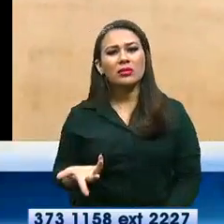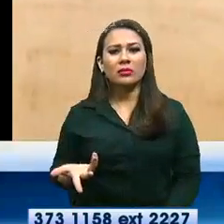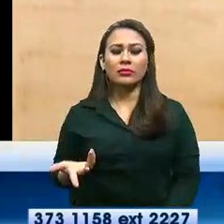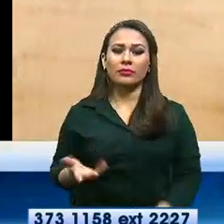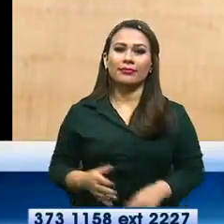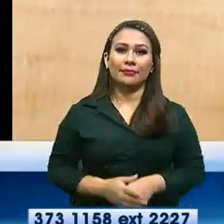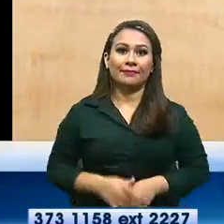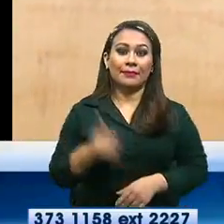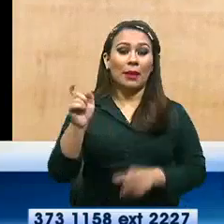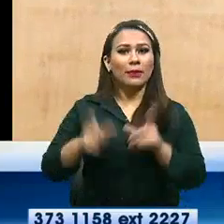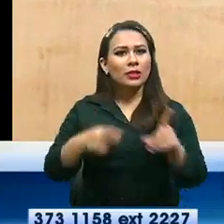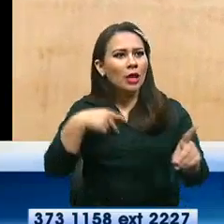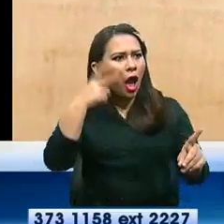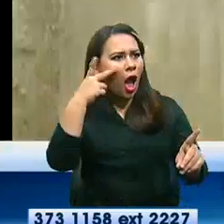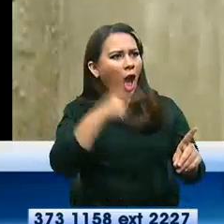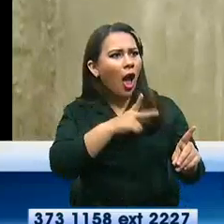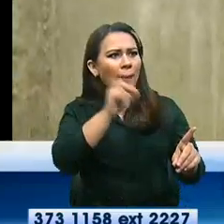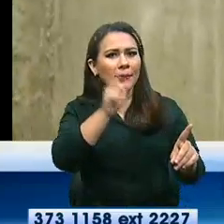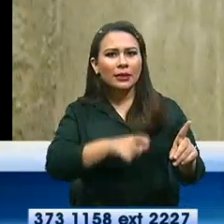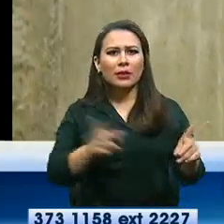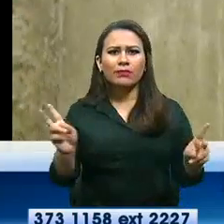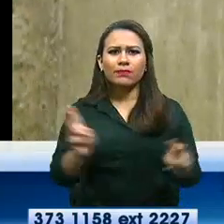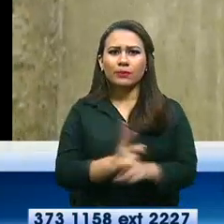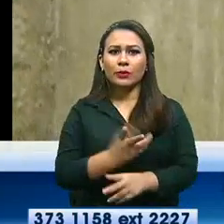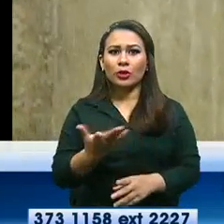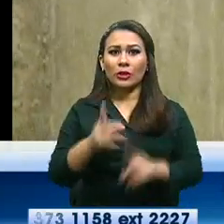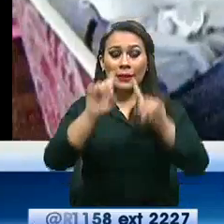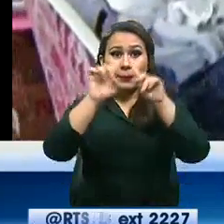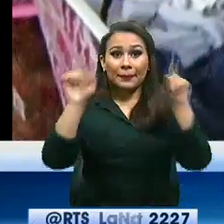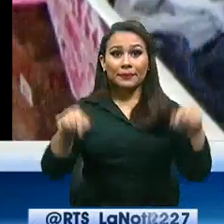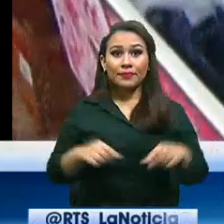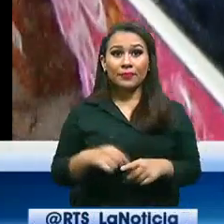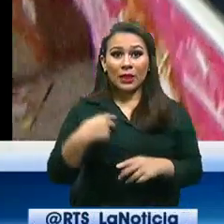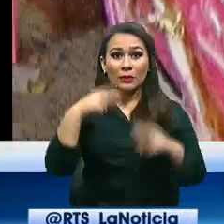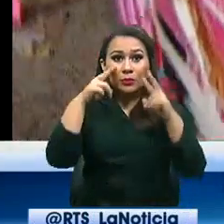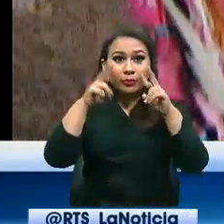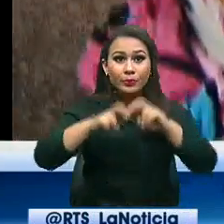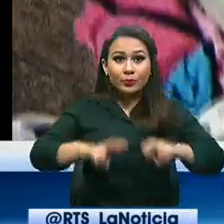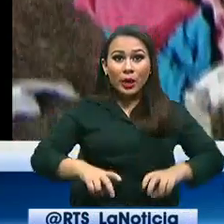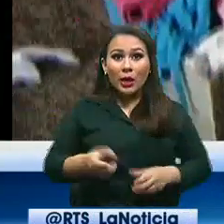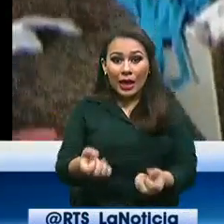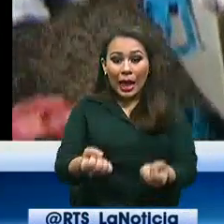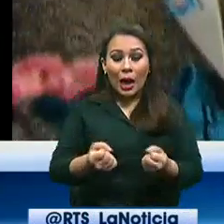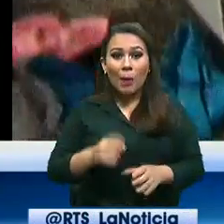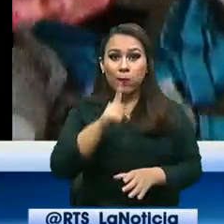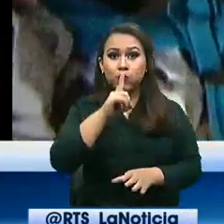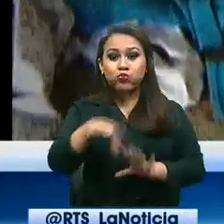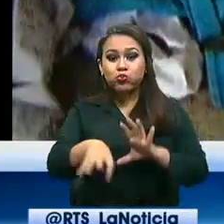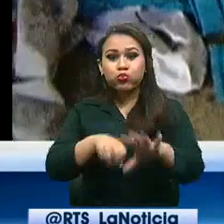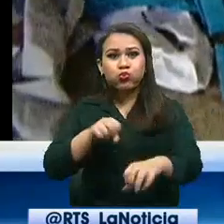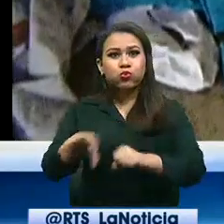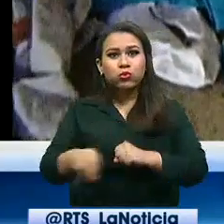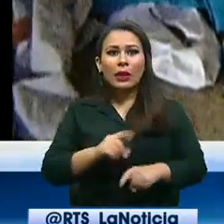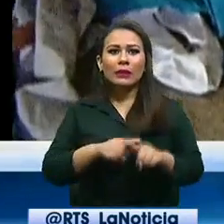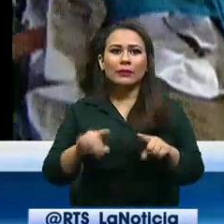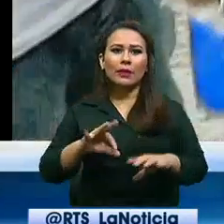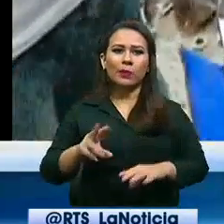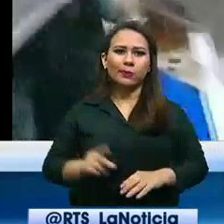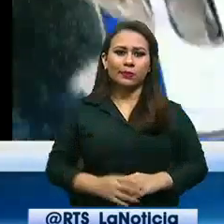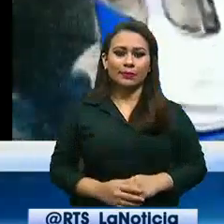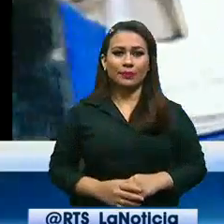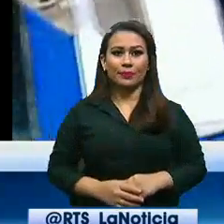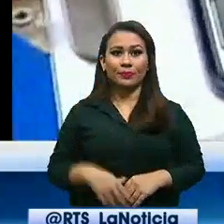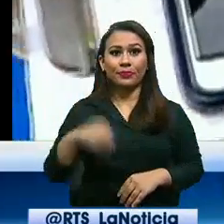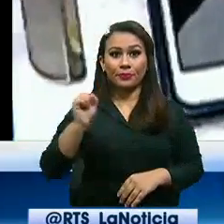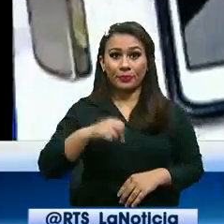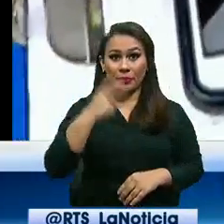moradores indican que el sujeto había ingresado por esta ventana, rebuscó entre los cajones y se llevó varios objetos de valor. Se le llevaron